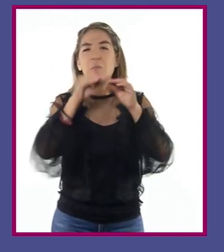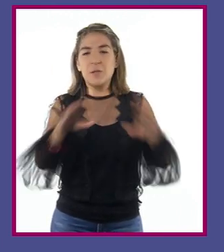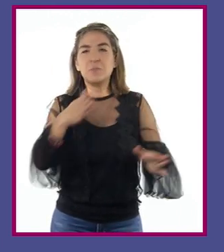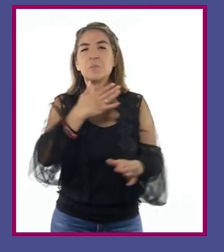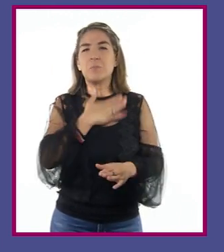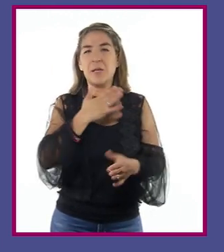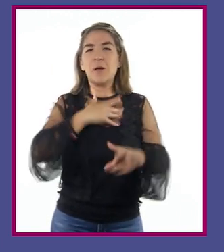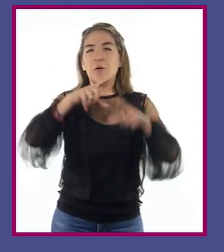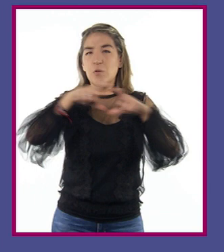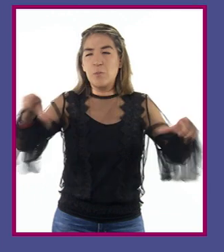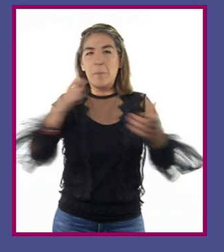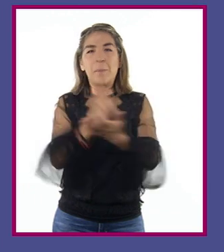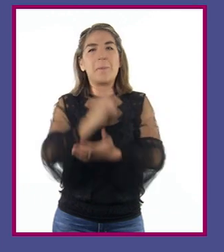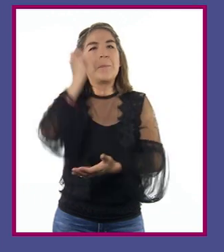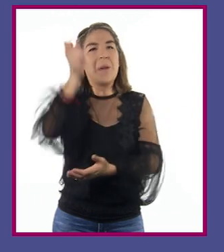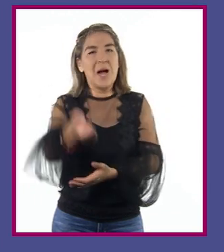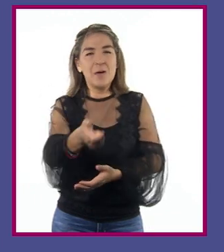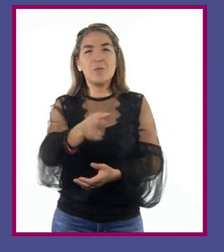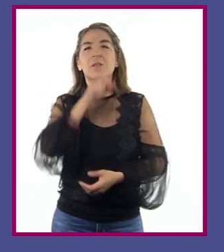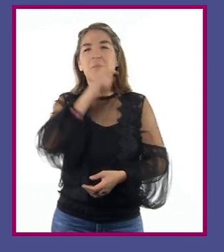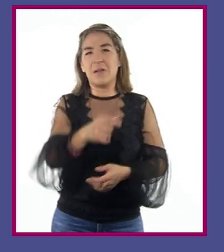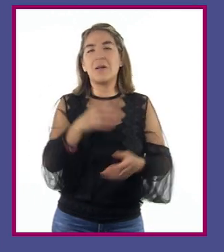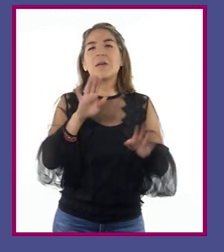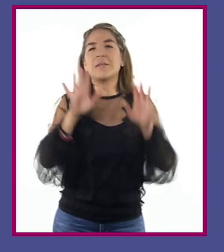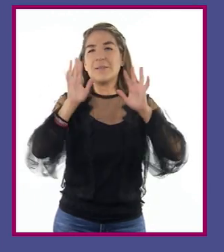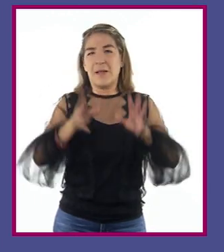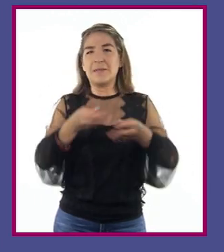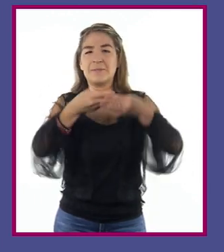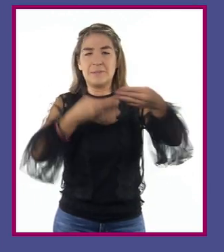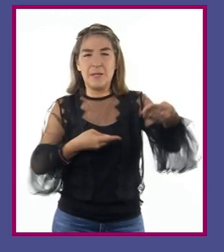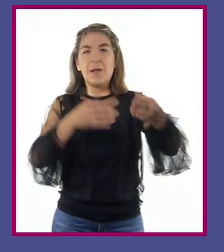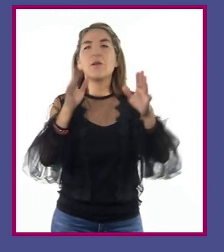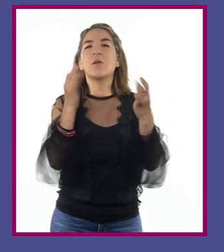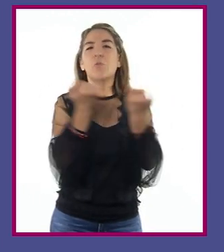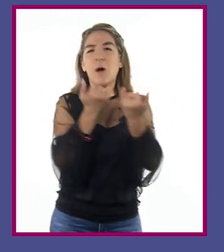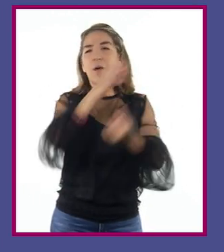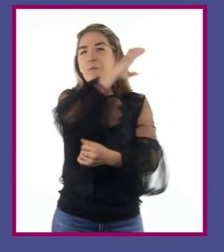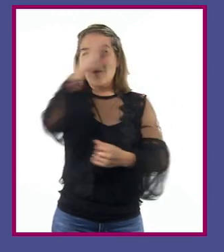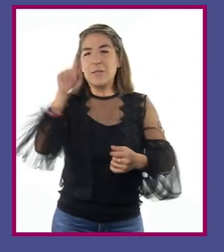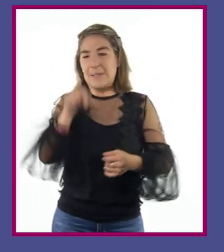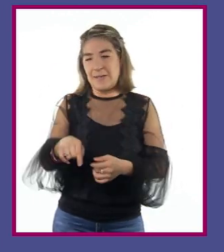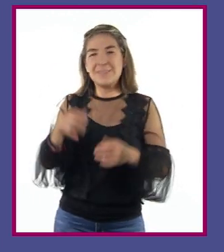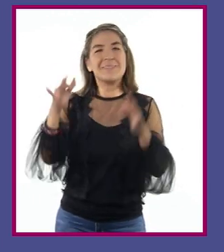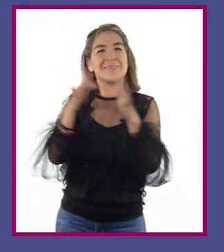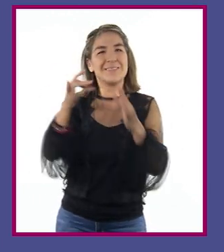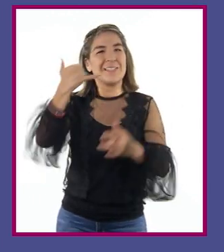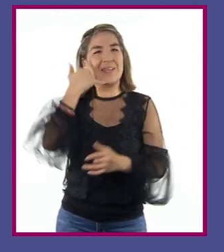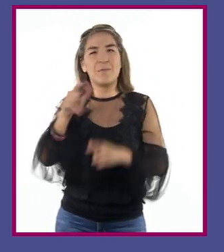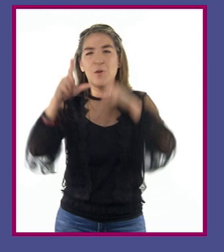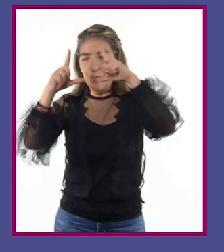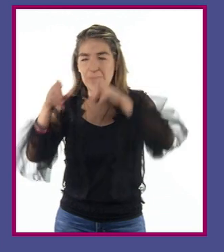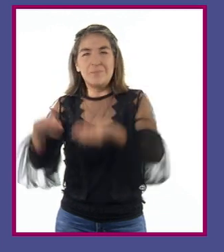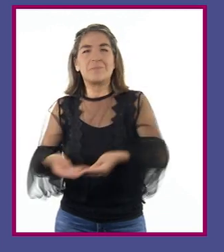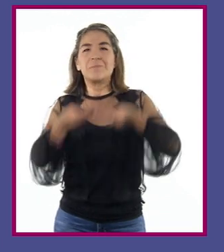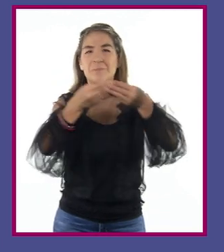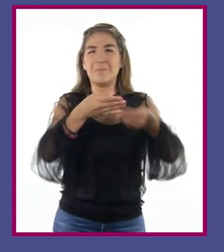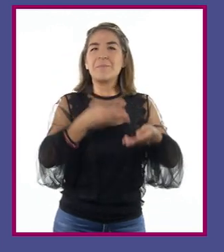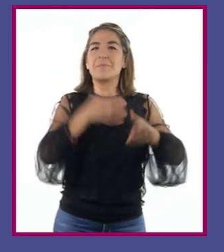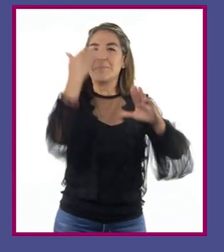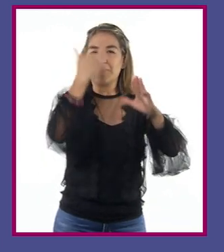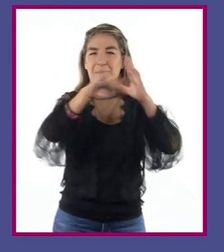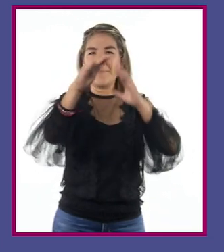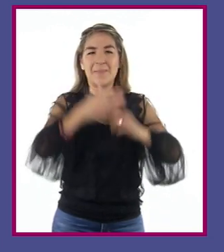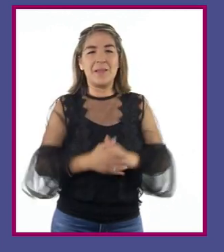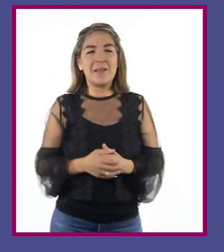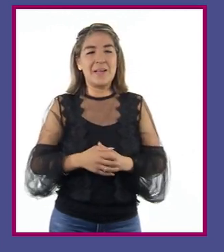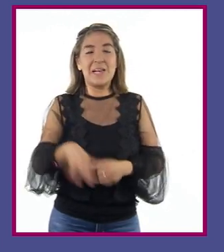mi solicitud de compra y del pago efectuado, así como una fotografía del aparato que me enviaron.